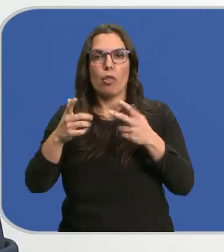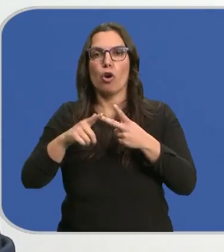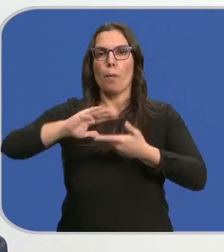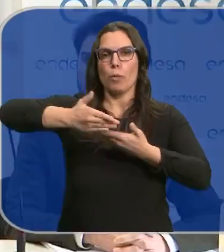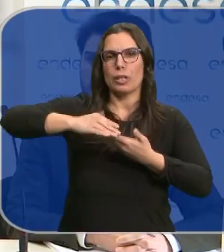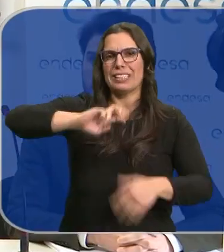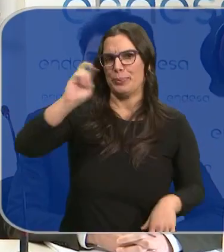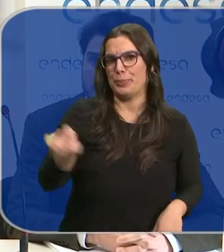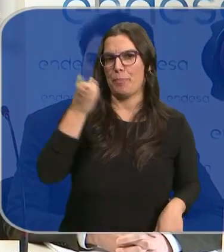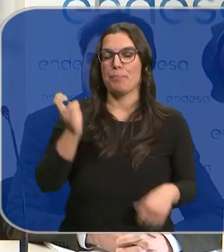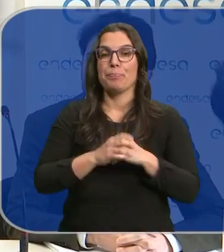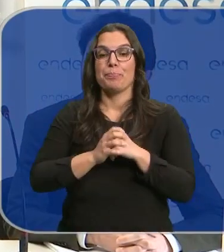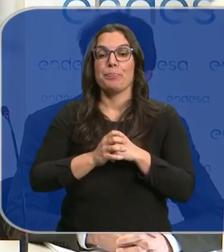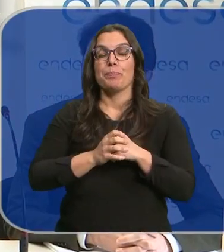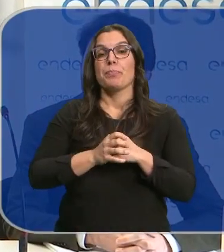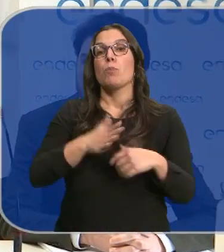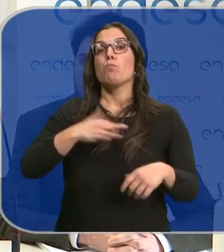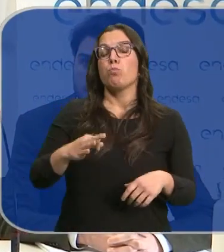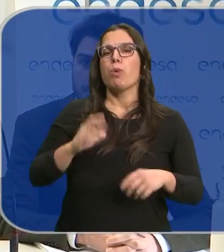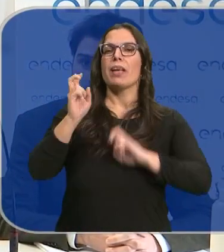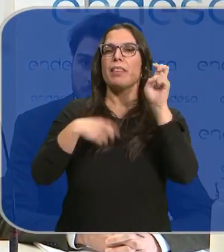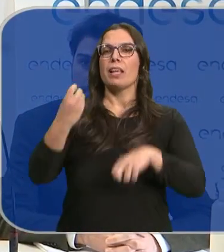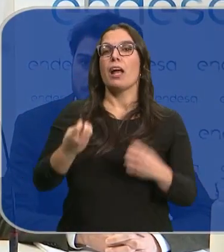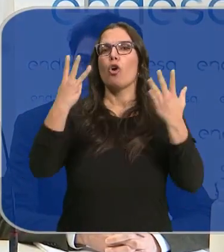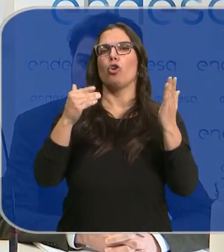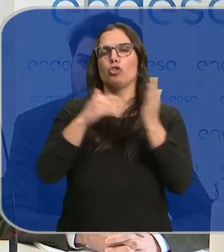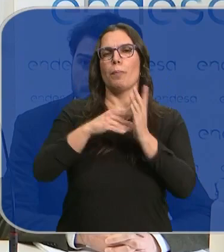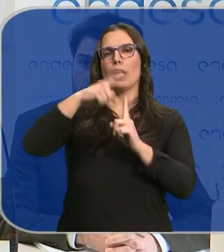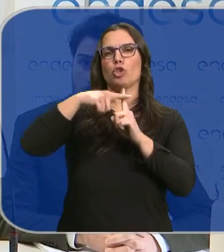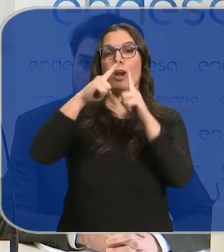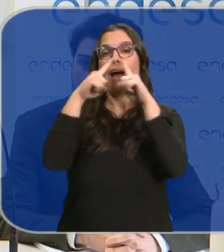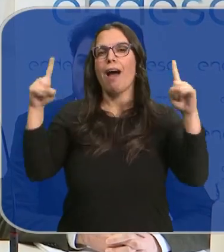de portátiles, etc. Se espera reciclar hasta 8.000 toneladas de baterías al año.